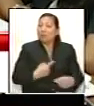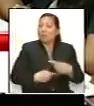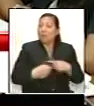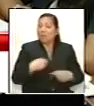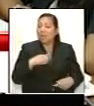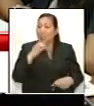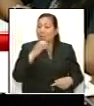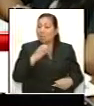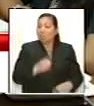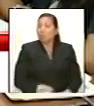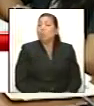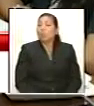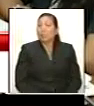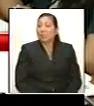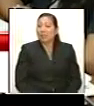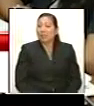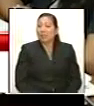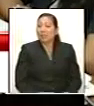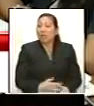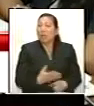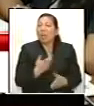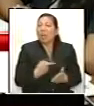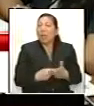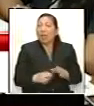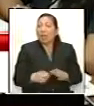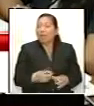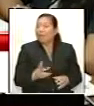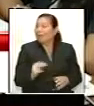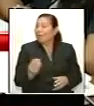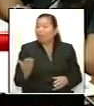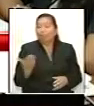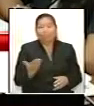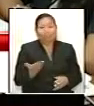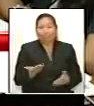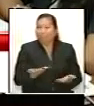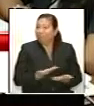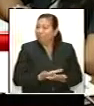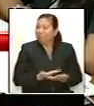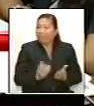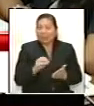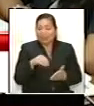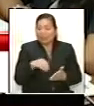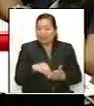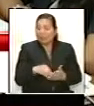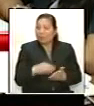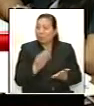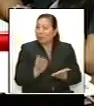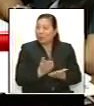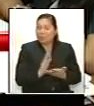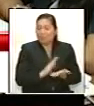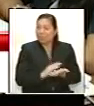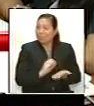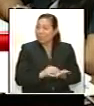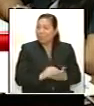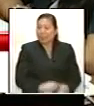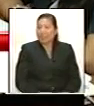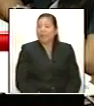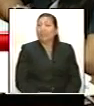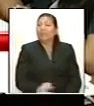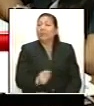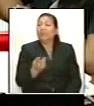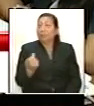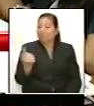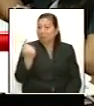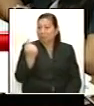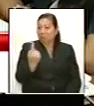buscar un tipo de solución, no viene a que nosotros le demos un problema más. Si yo al ciudadano que